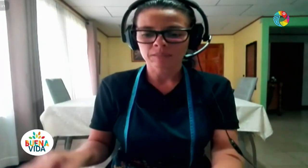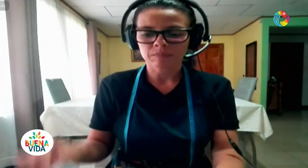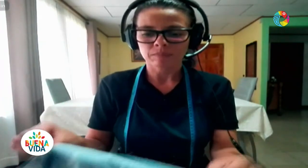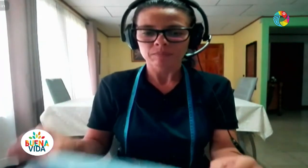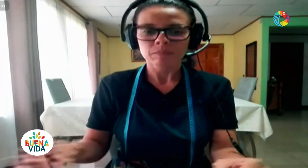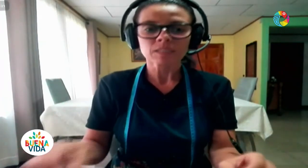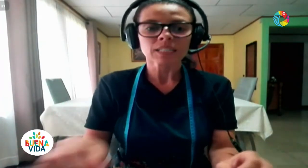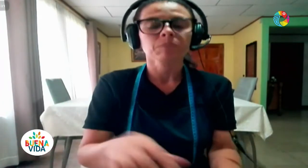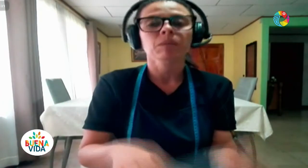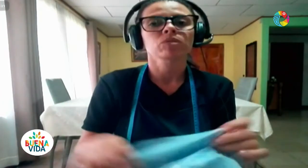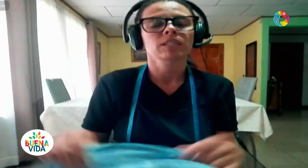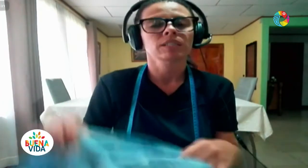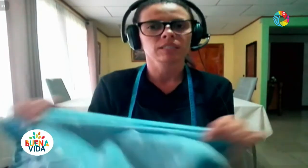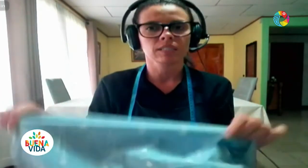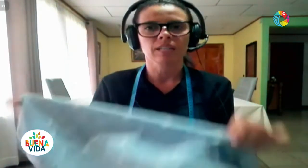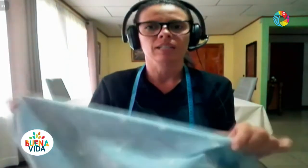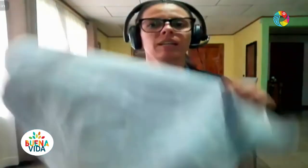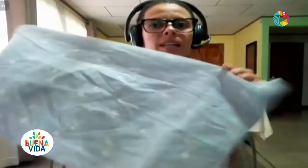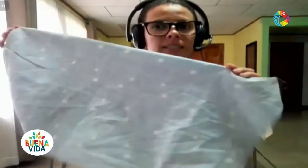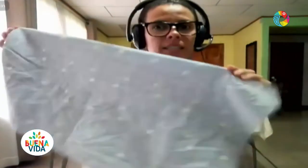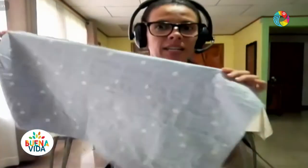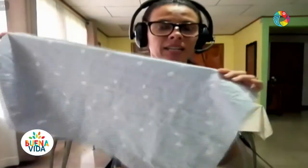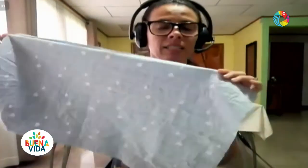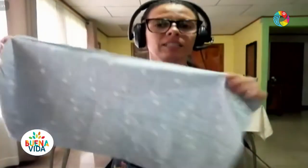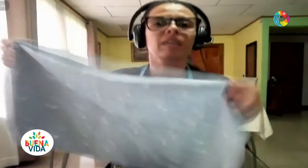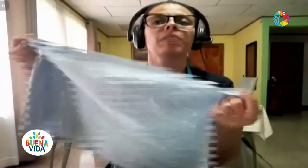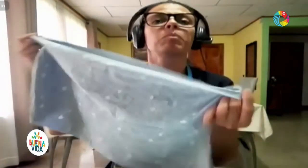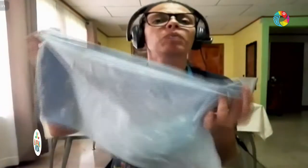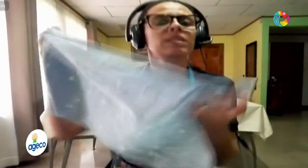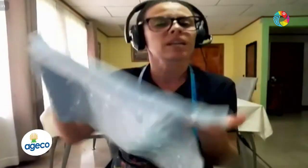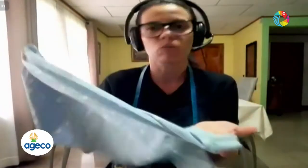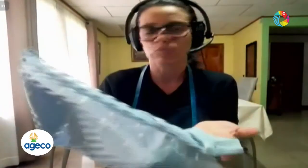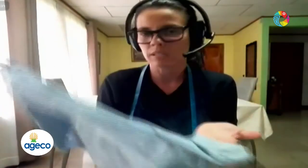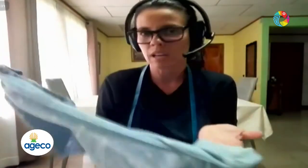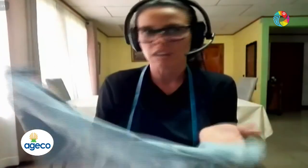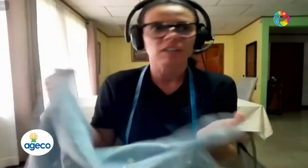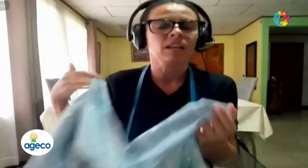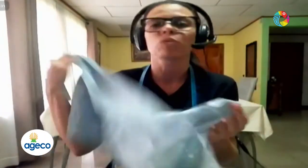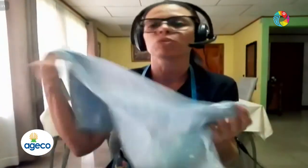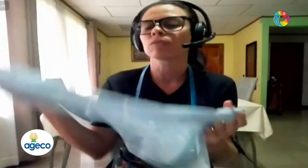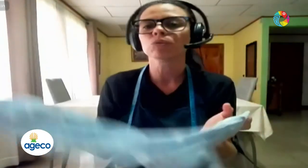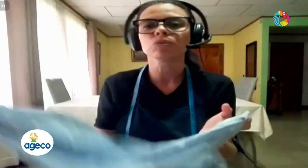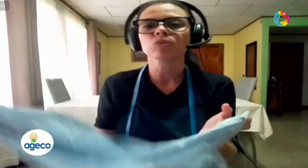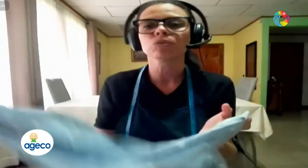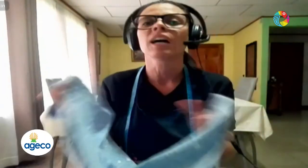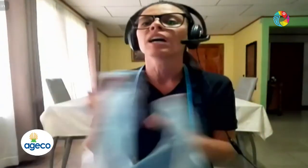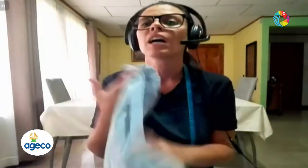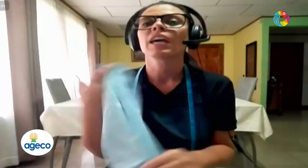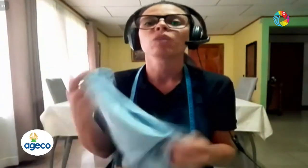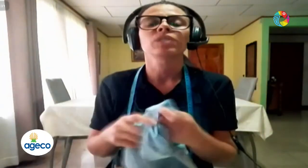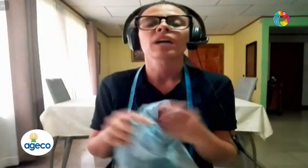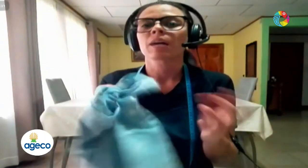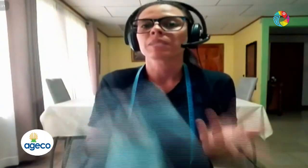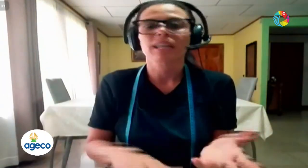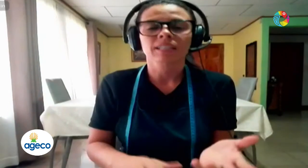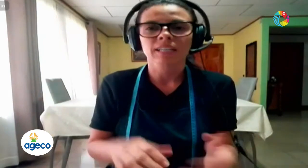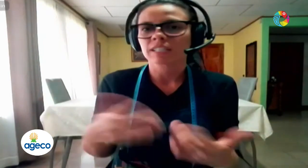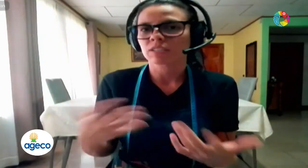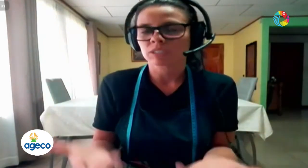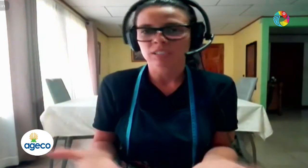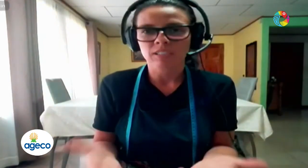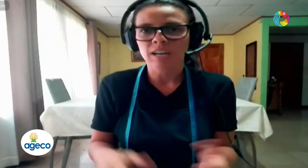iniciar, vamos a necesitar la tela, que bien puede ser una sábana, una funda, una